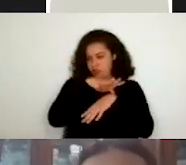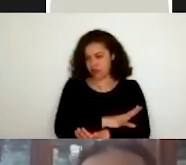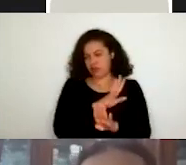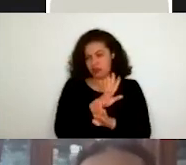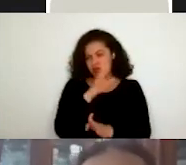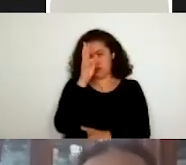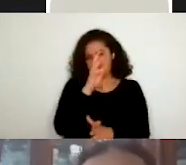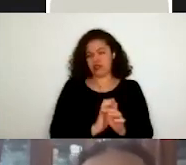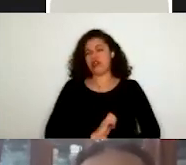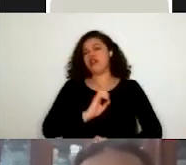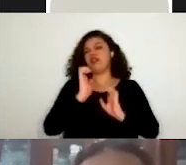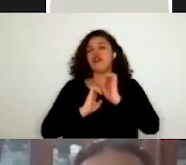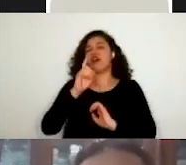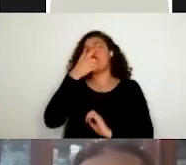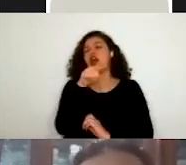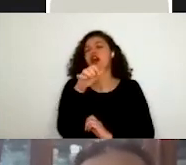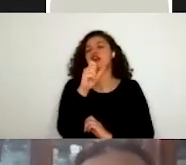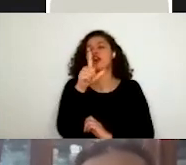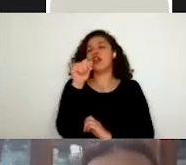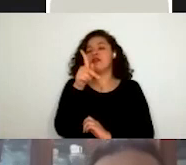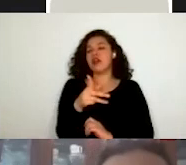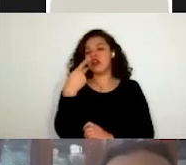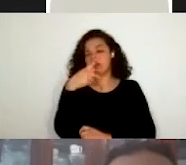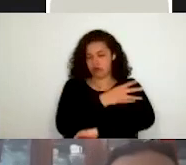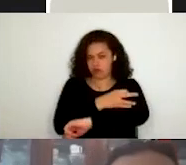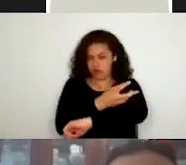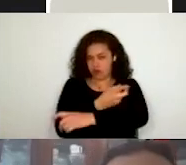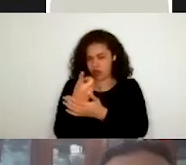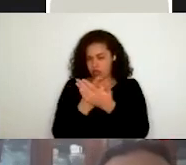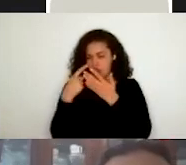de gas LP, su diseño y su construcción.